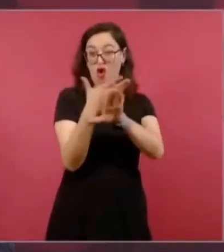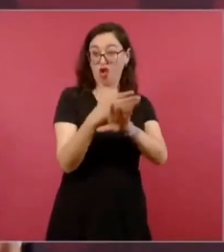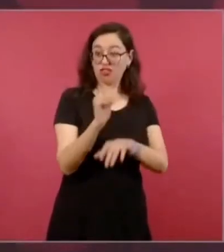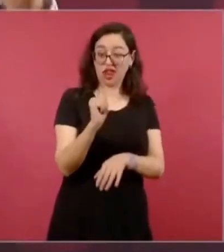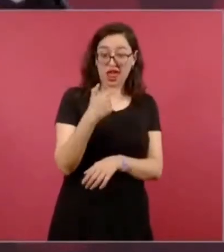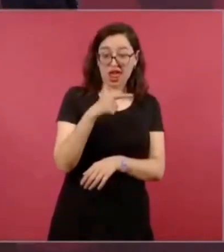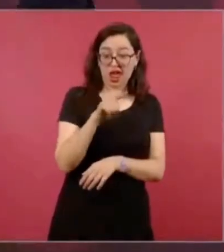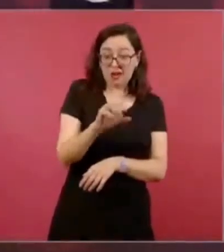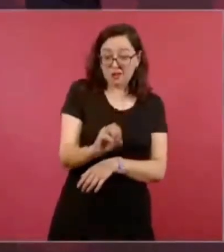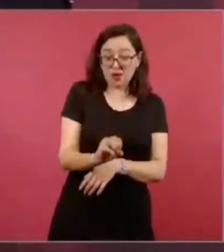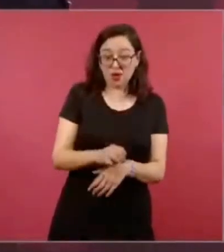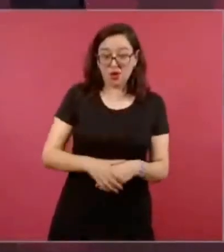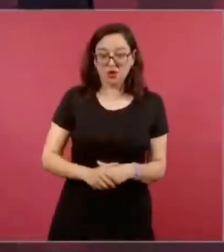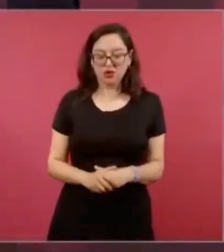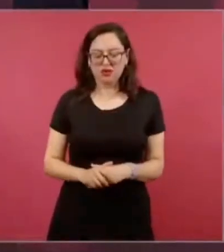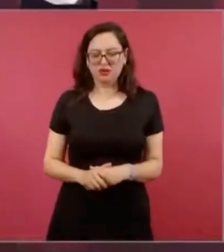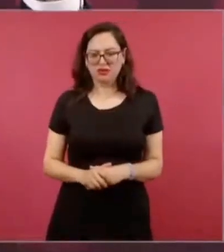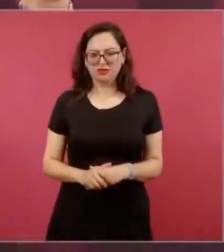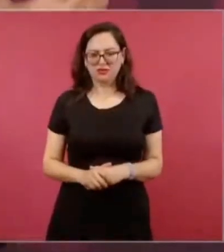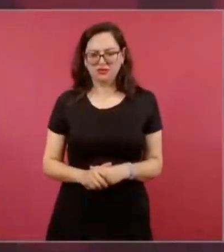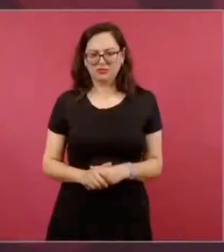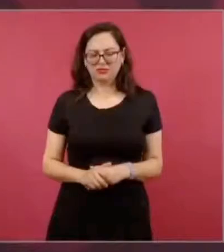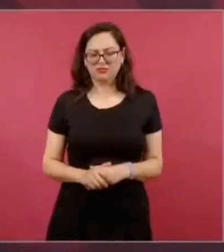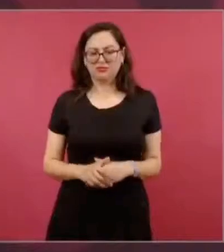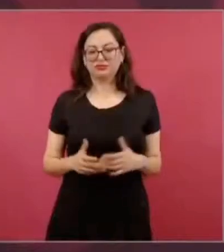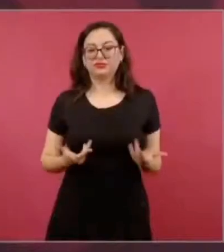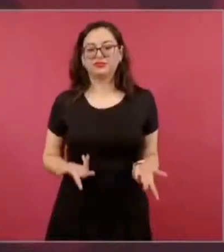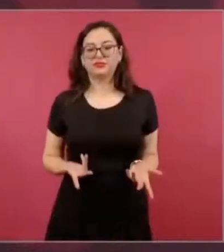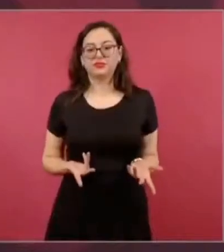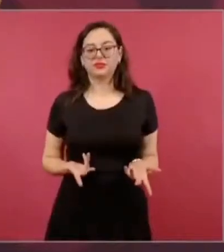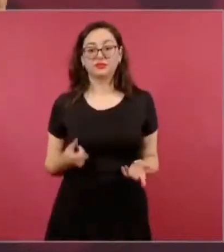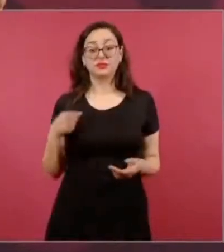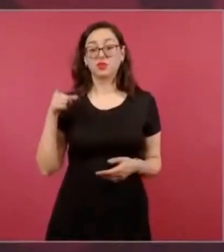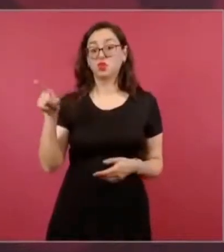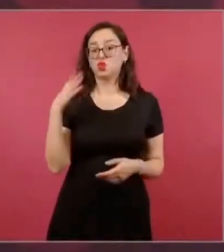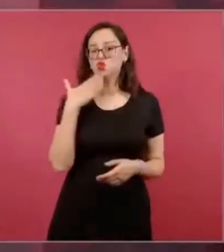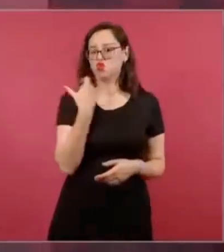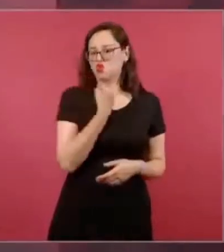una especie de premio Nobel del periodismo.